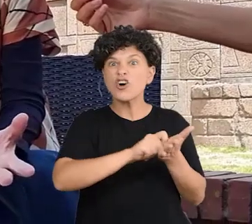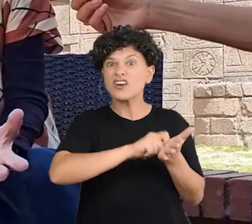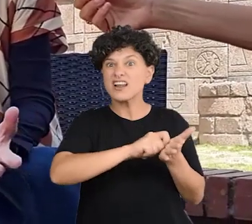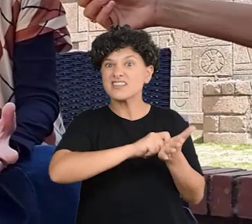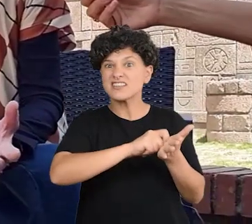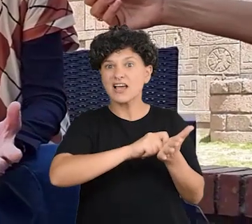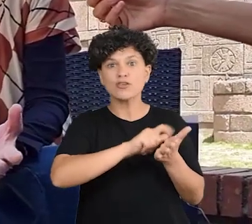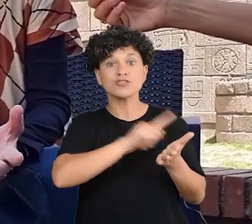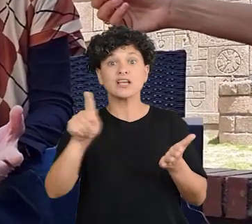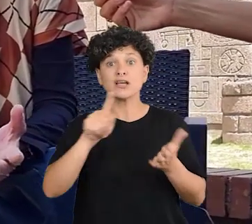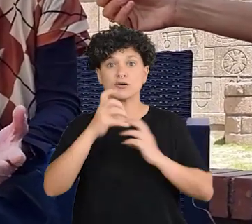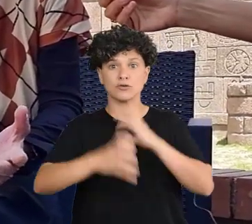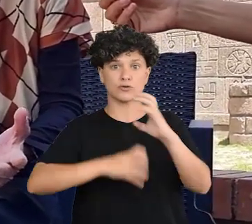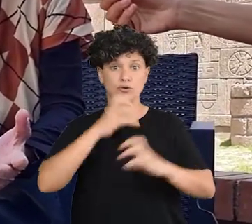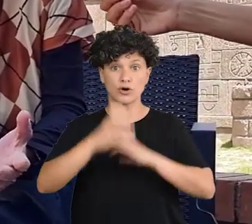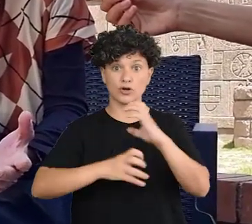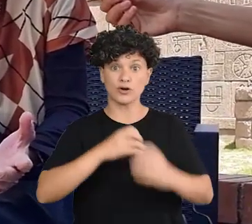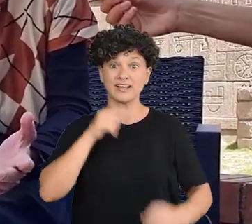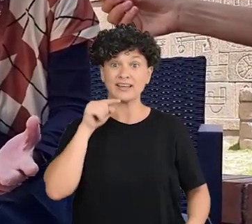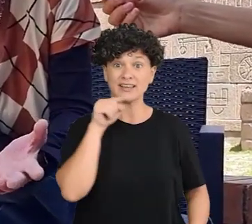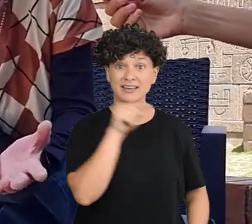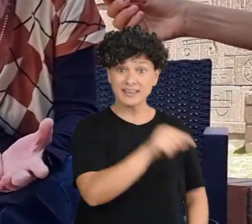los colores?